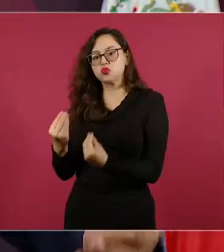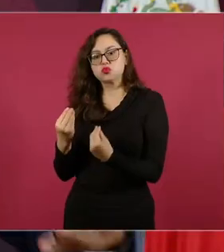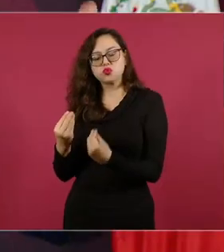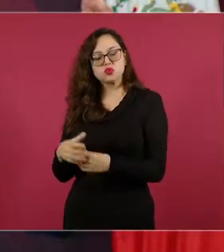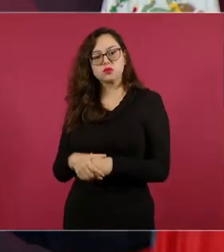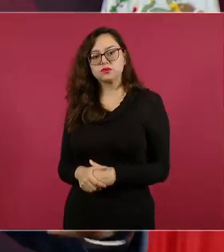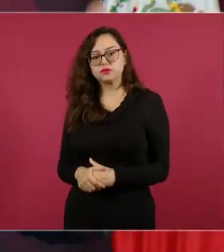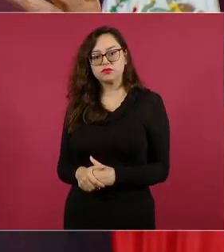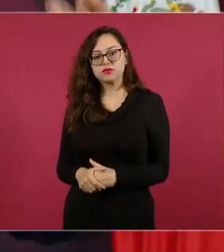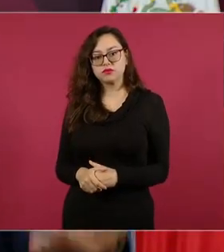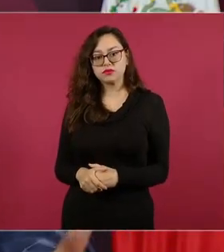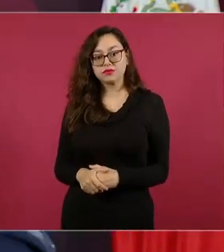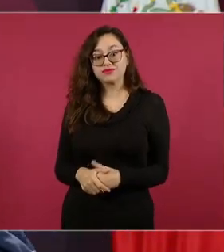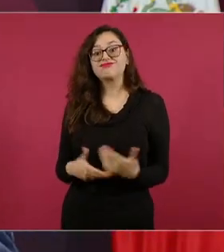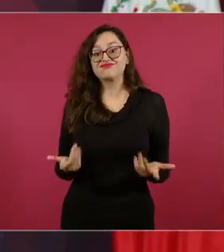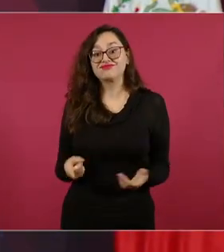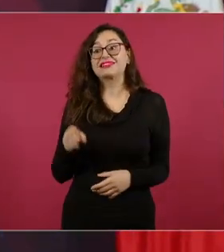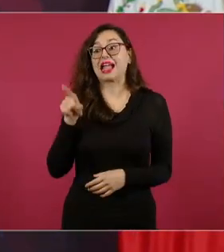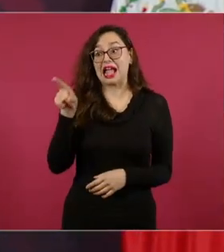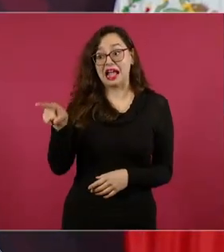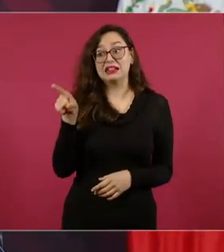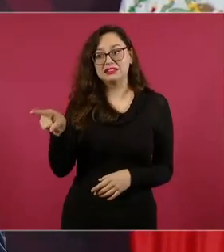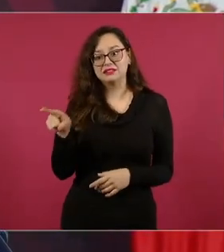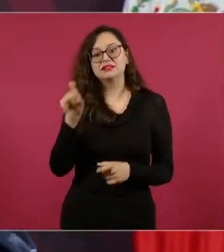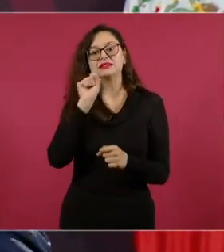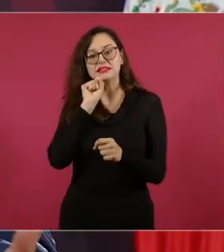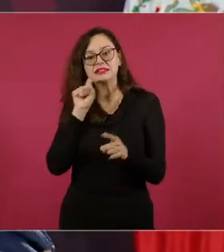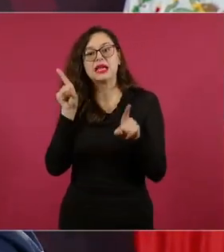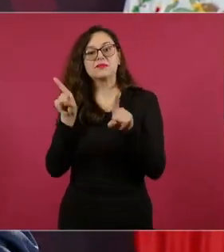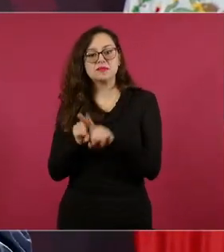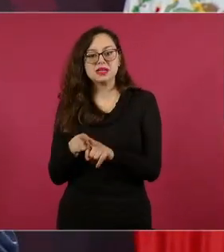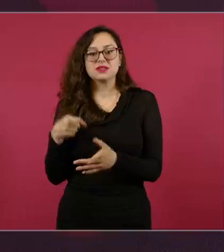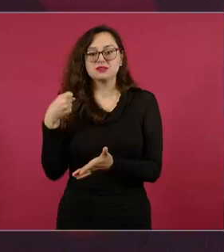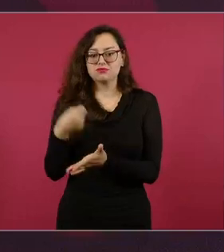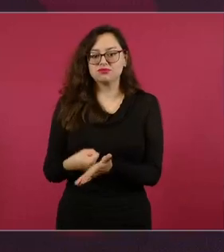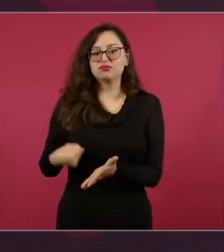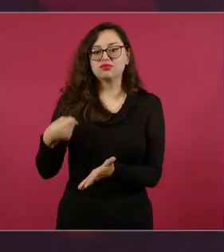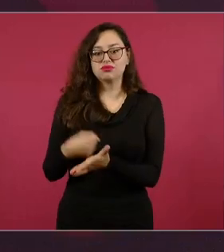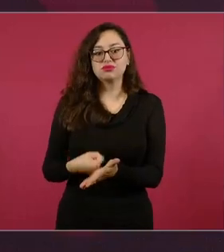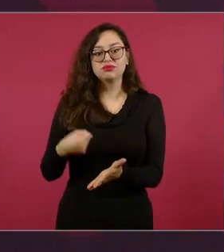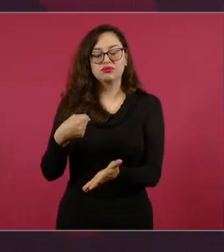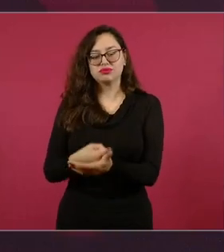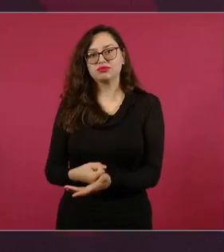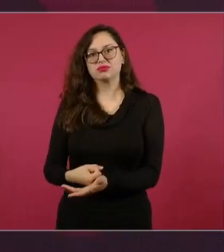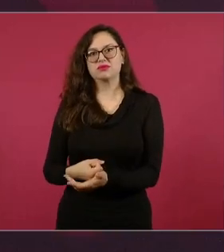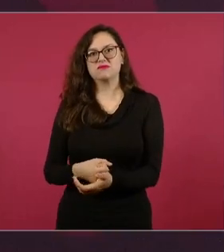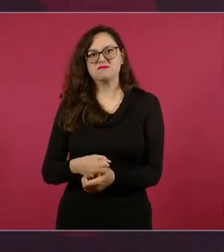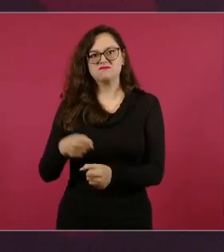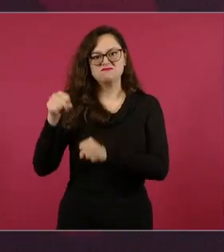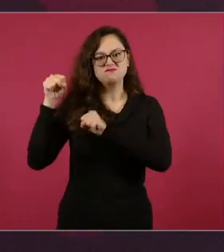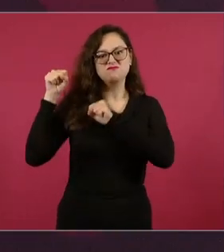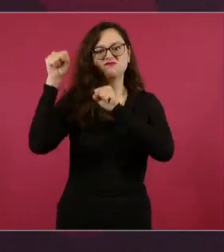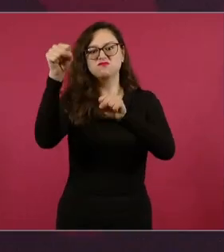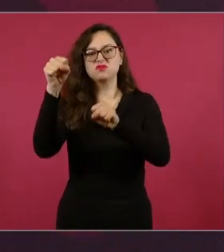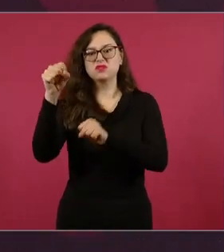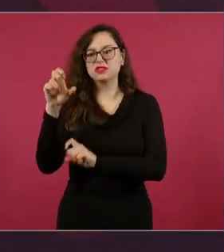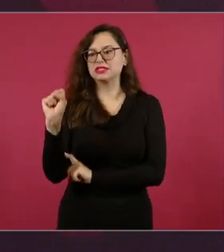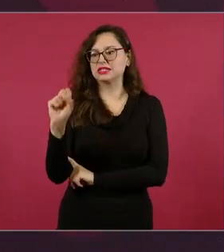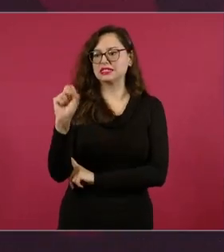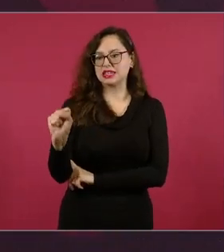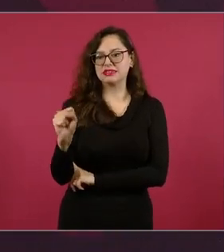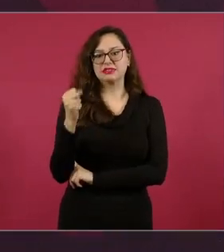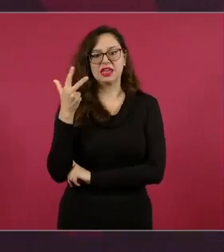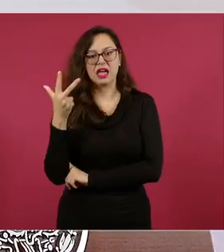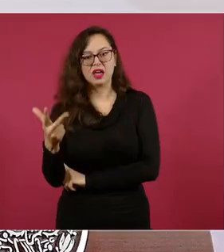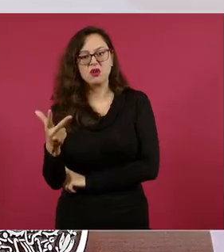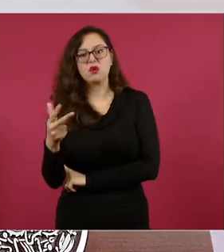porque venía de un movimiento social, fue dirigente del 68, estuvo en huelga de hambre,